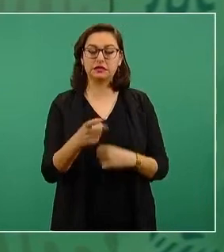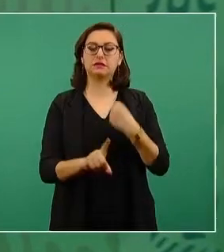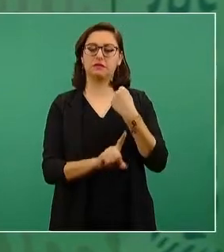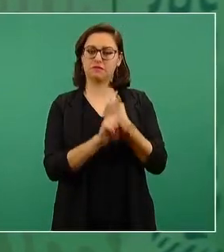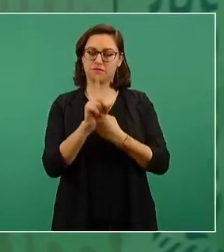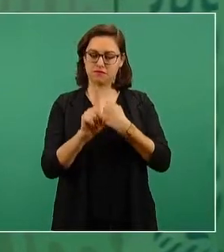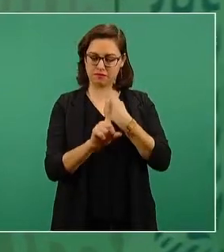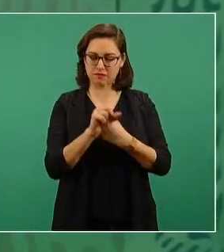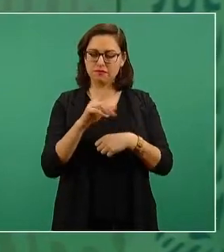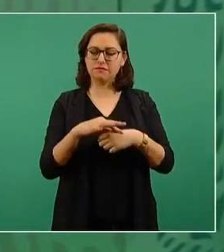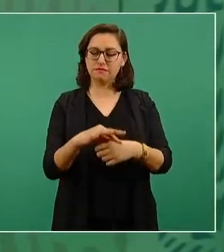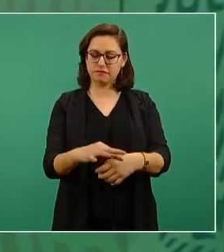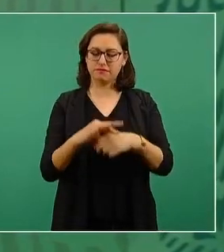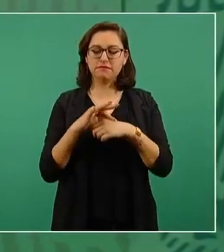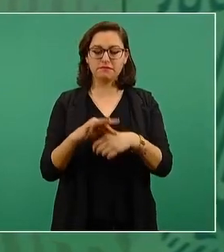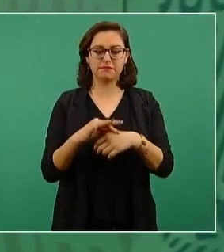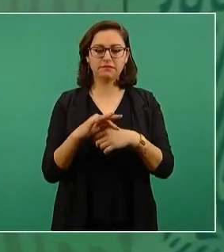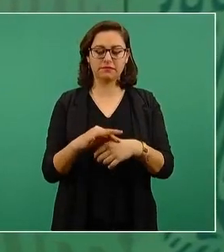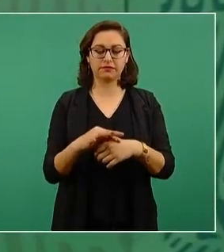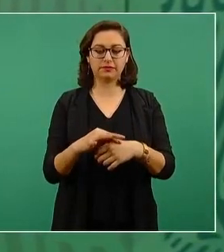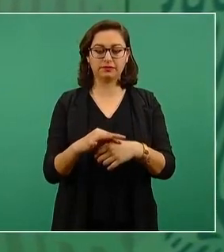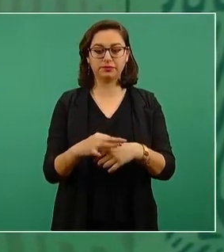En nuestro país,